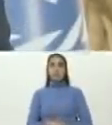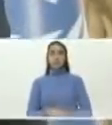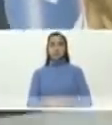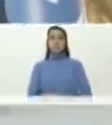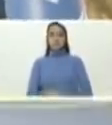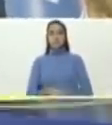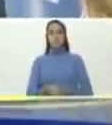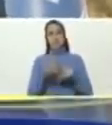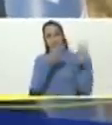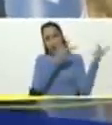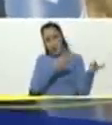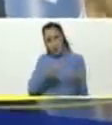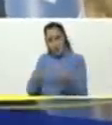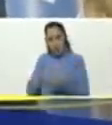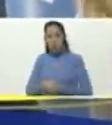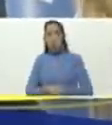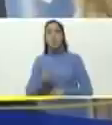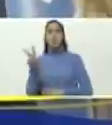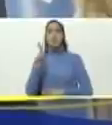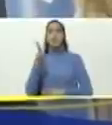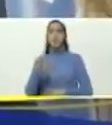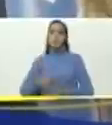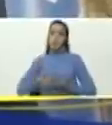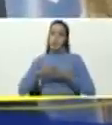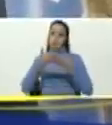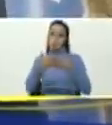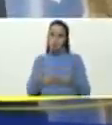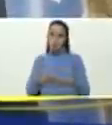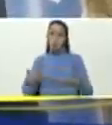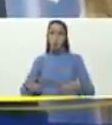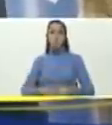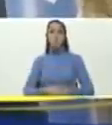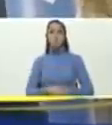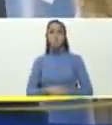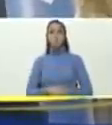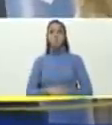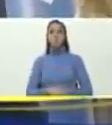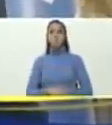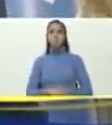la invitación que el Estado venezolano le formuló